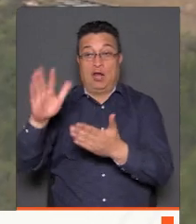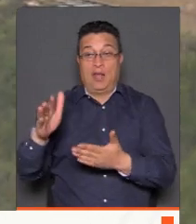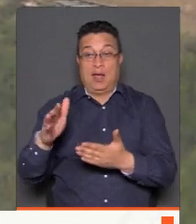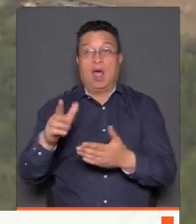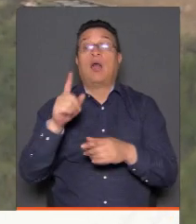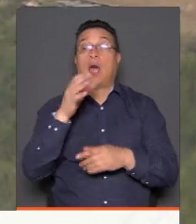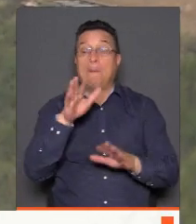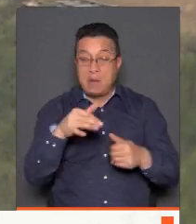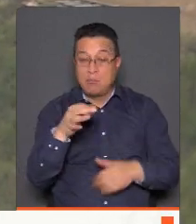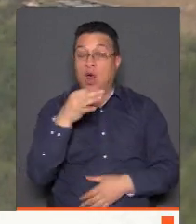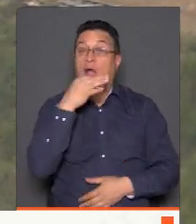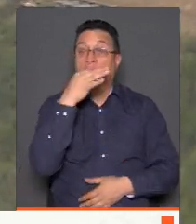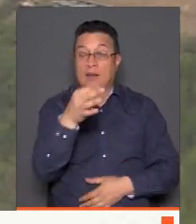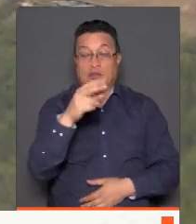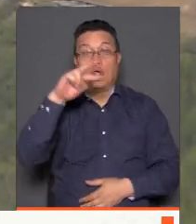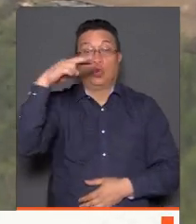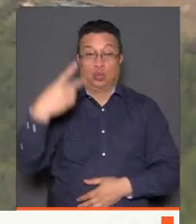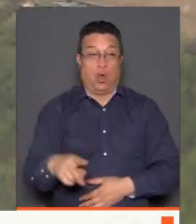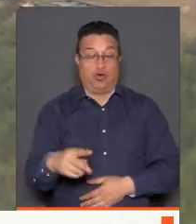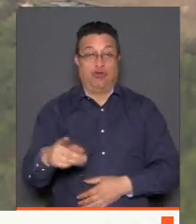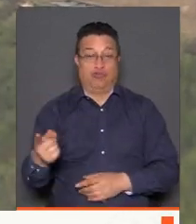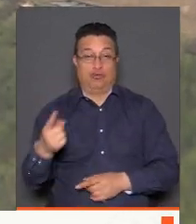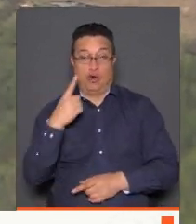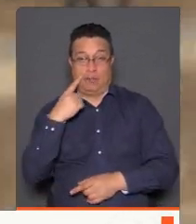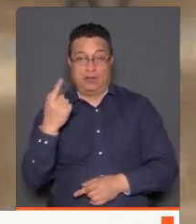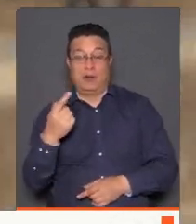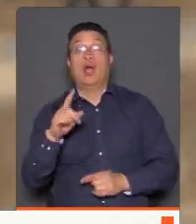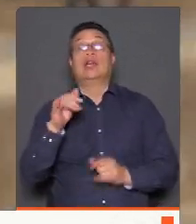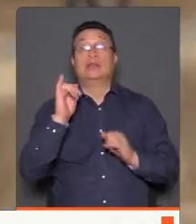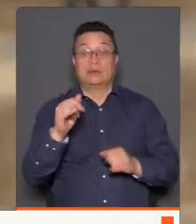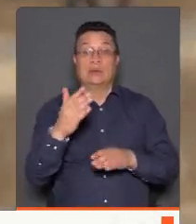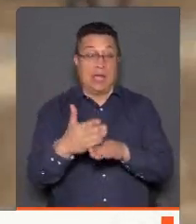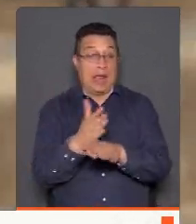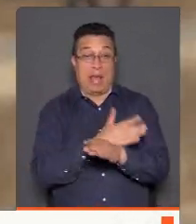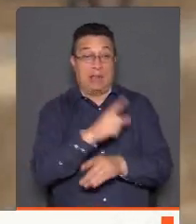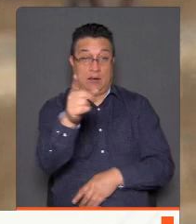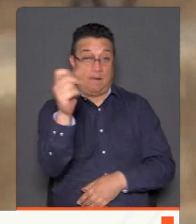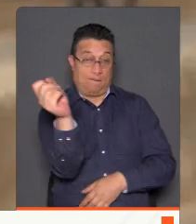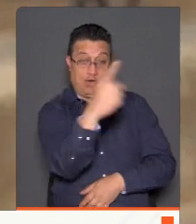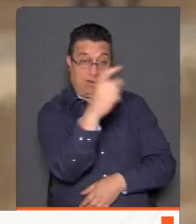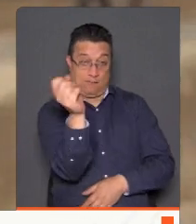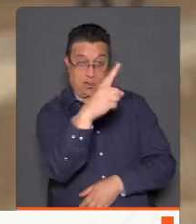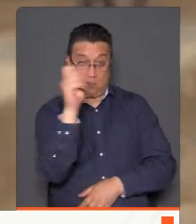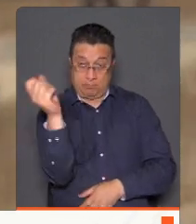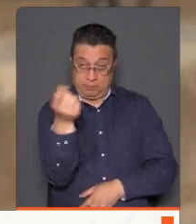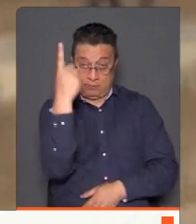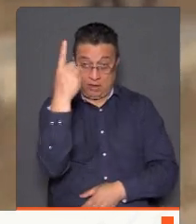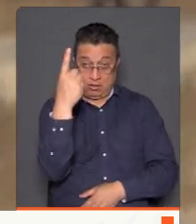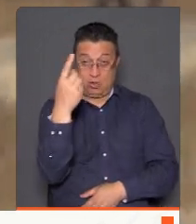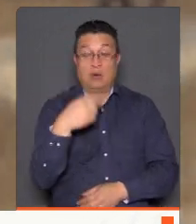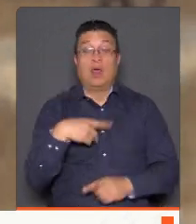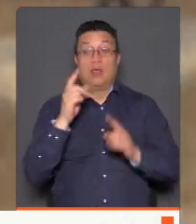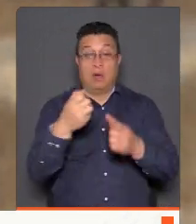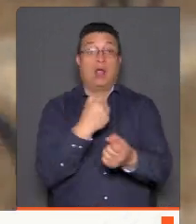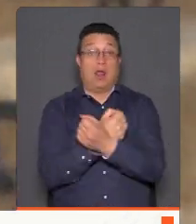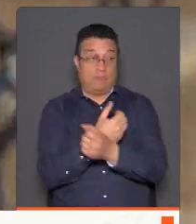dice, tomará el dueño del fondo. Tiene que haber previamente un desalojo y para eso tendrá que haber fuerza